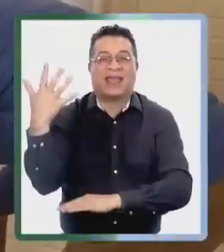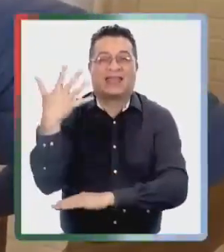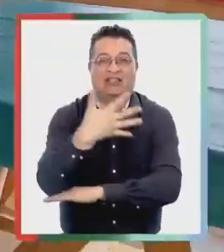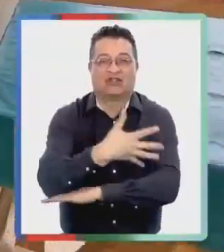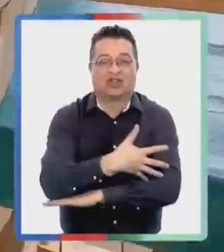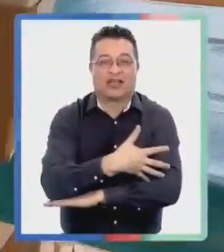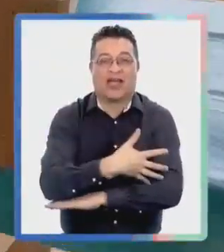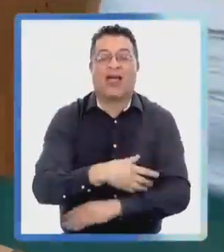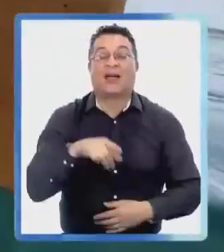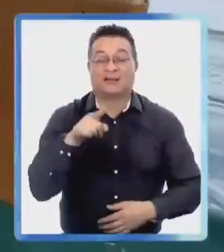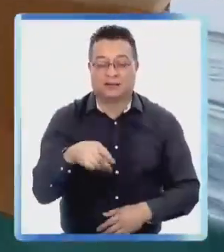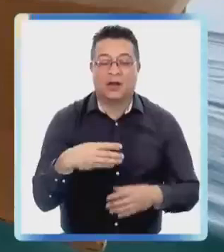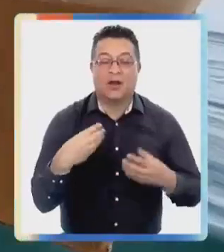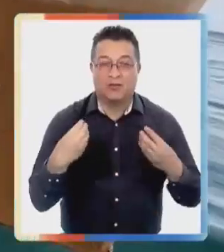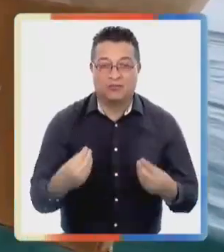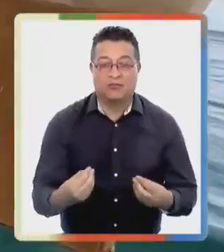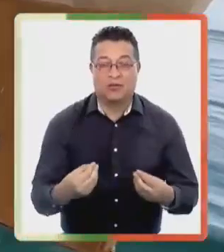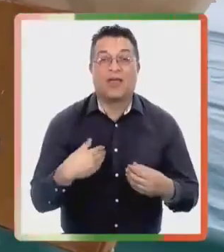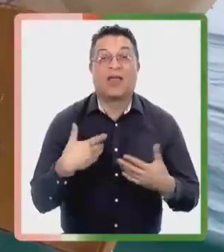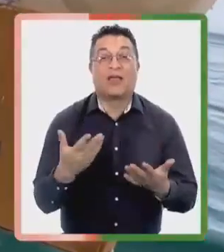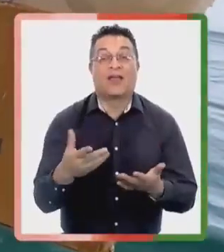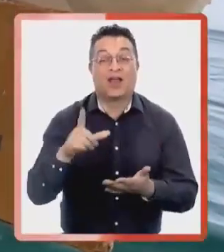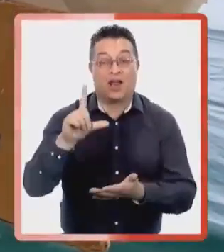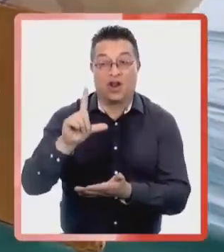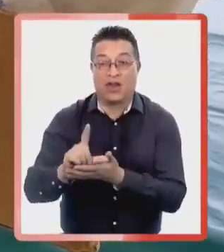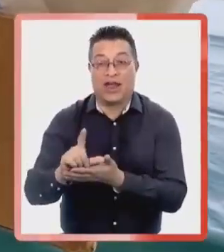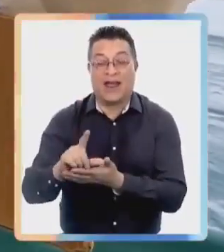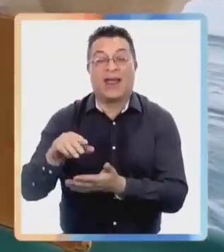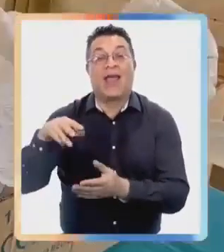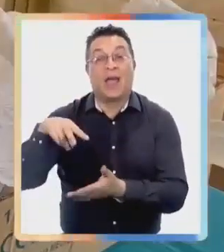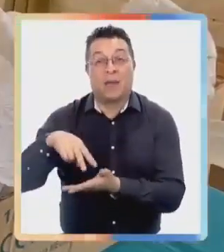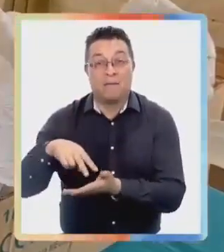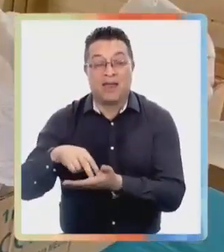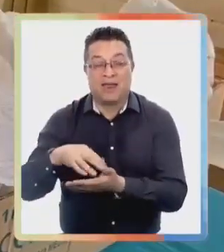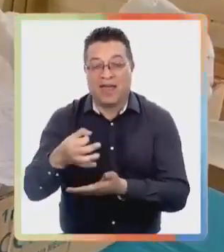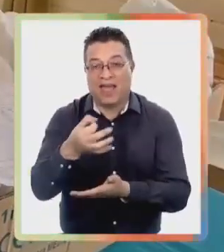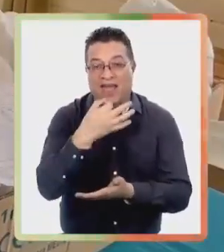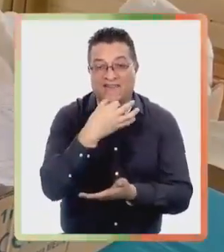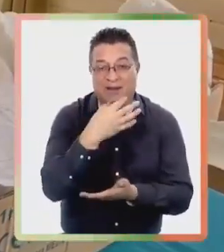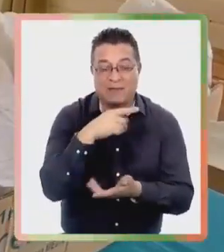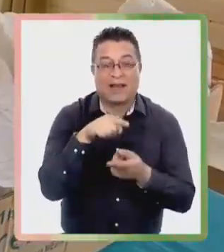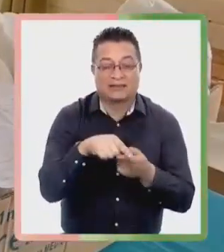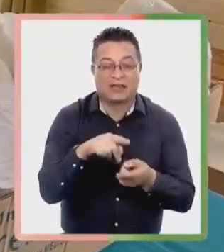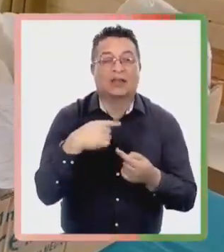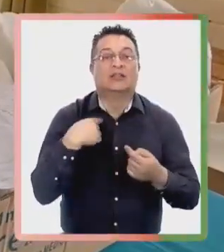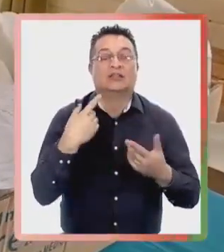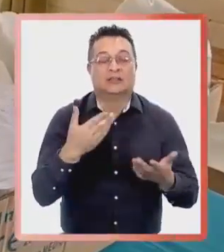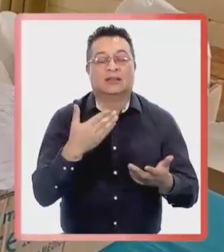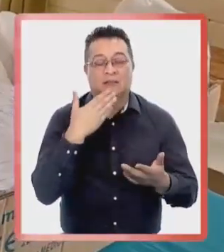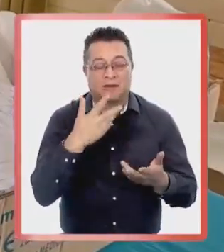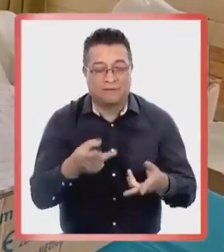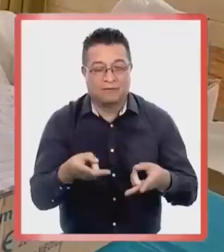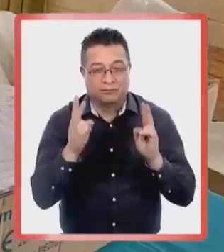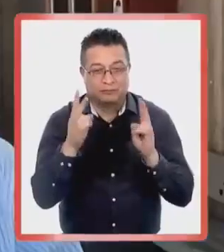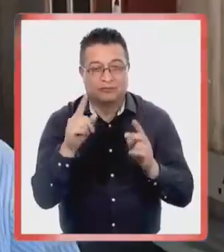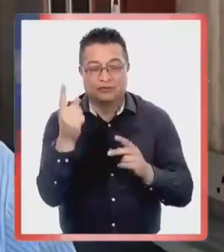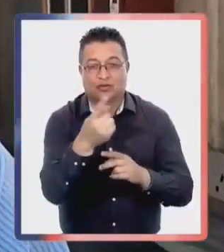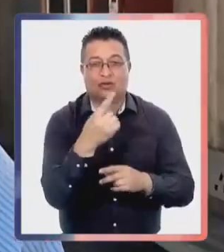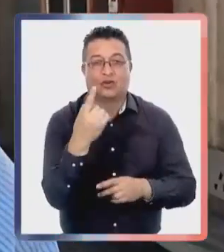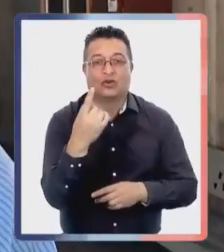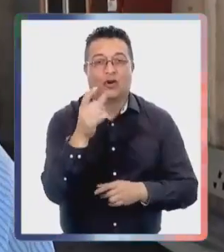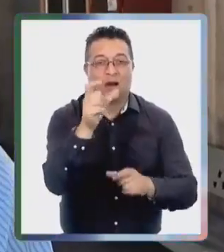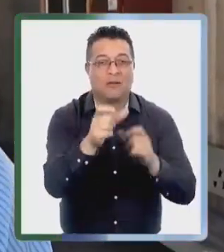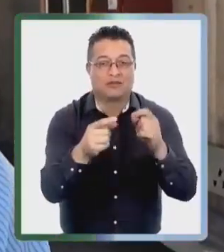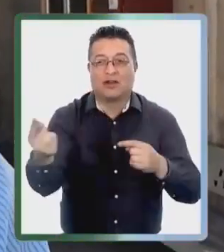esto logramos descongestionar las salas de espera, las farmacias de los consultorios y también damos facilidades a nuestros usuarios que no tienen